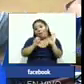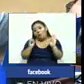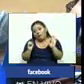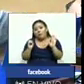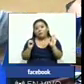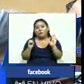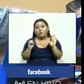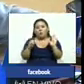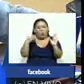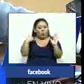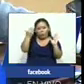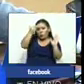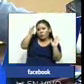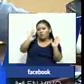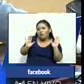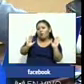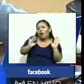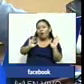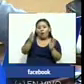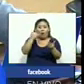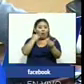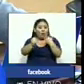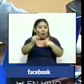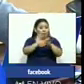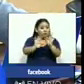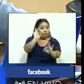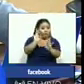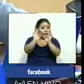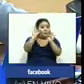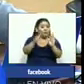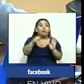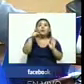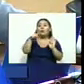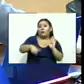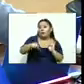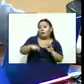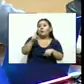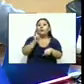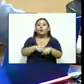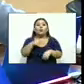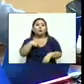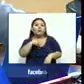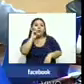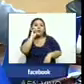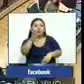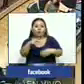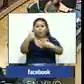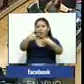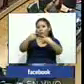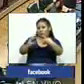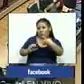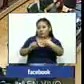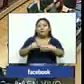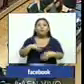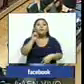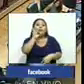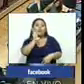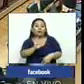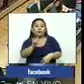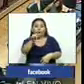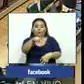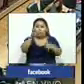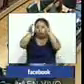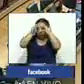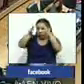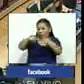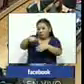no sé qué, base explícito, lo que en este momento estoy diciendo del Código Penal. Esta decisión parlamentaria